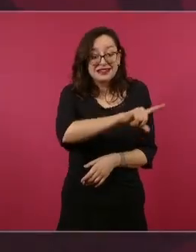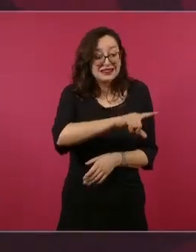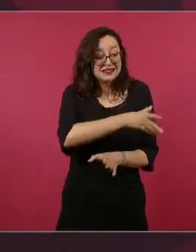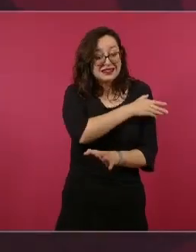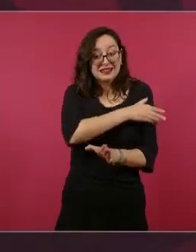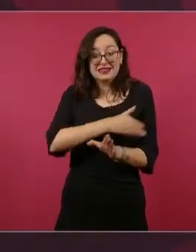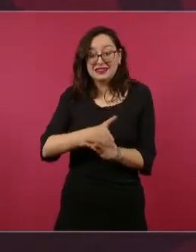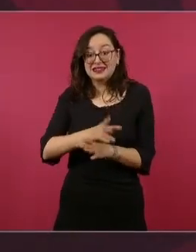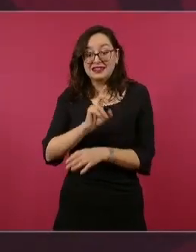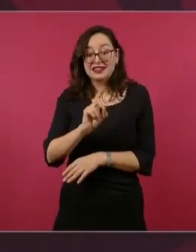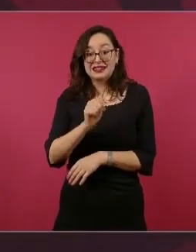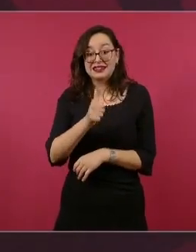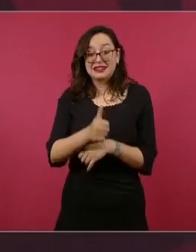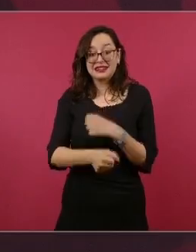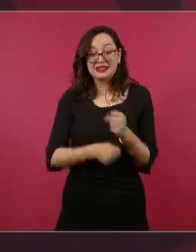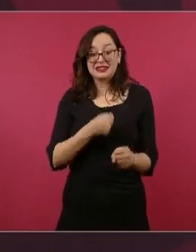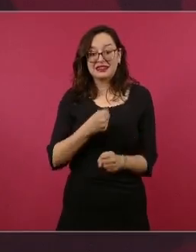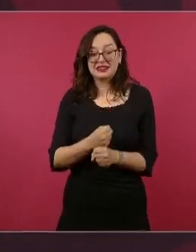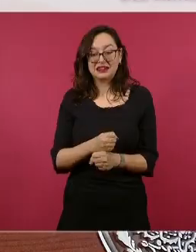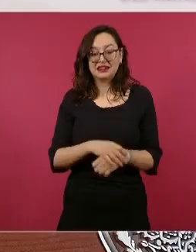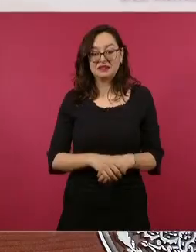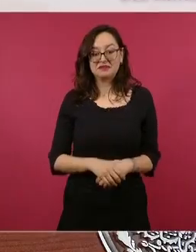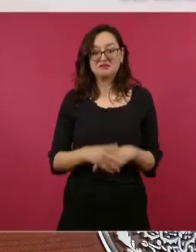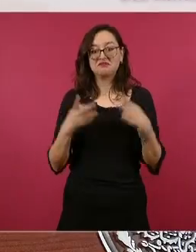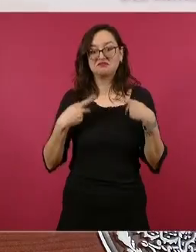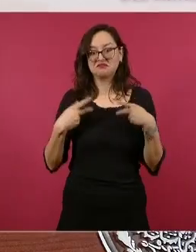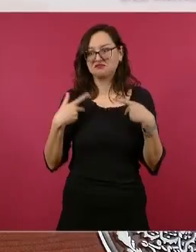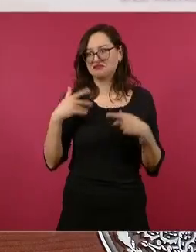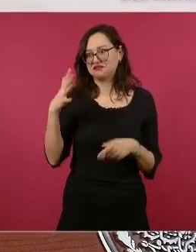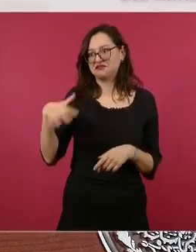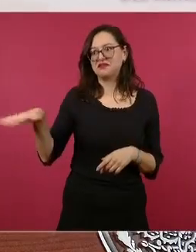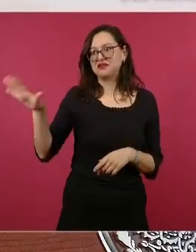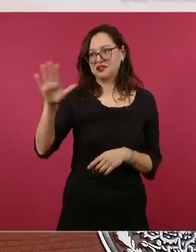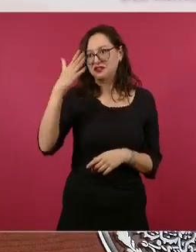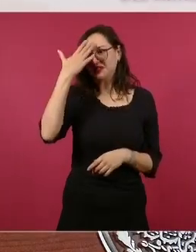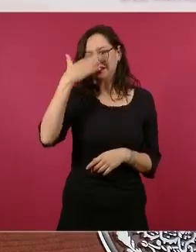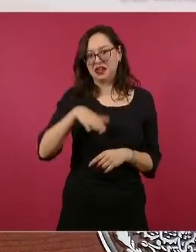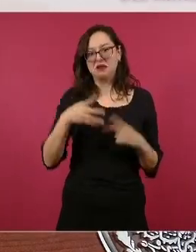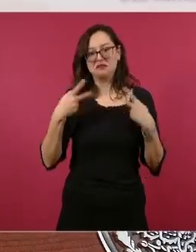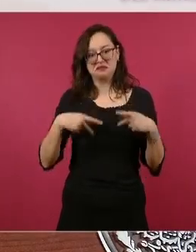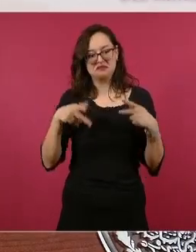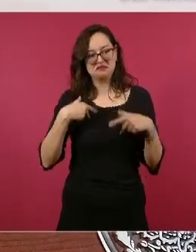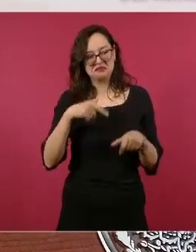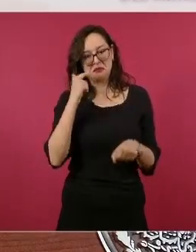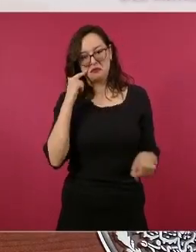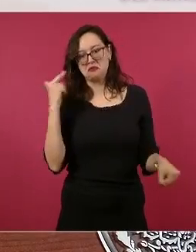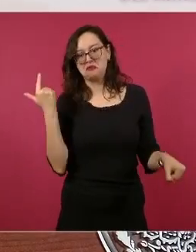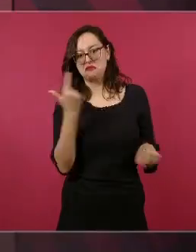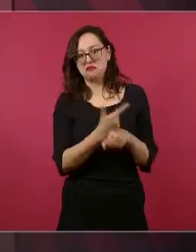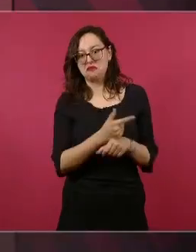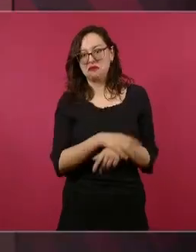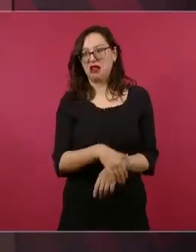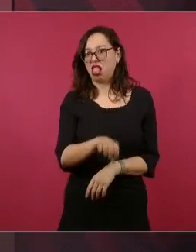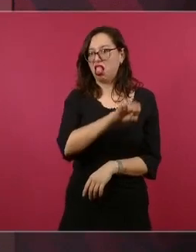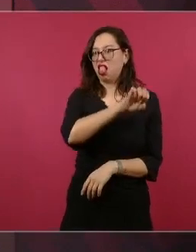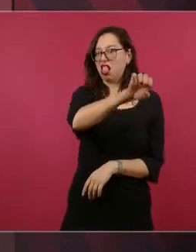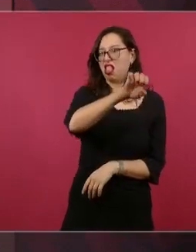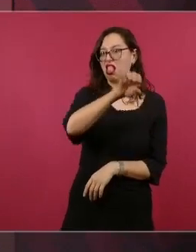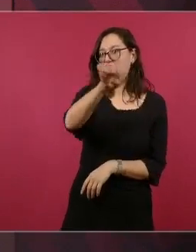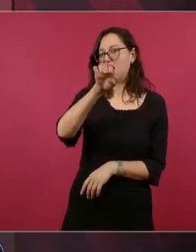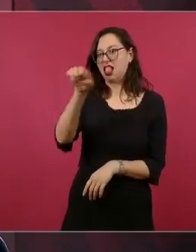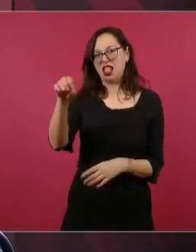entonces qué bien que la gente se dio cuenta no se dejó engañar